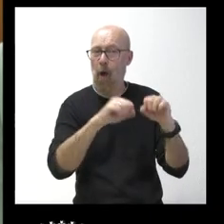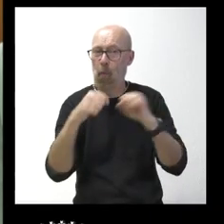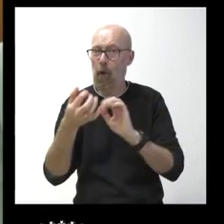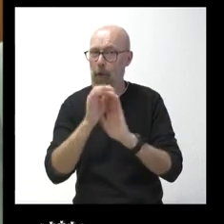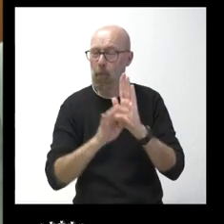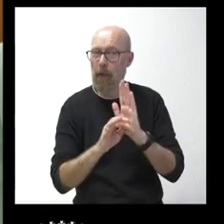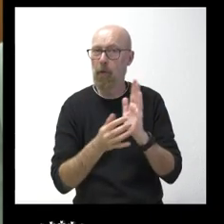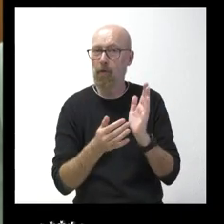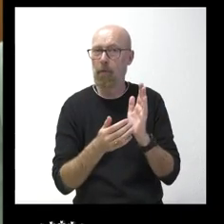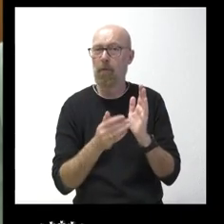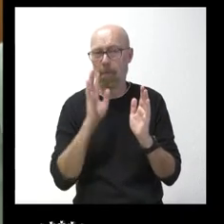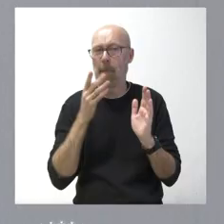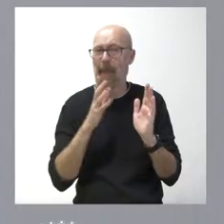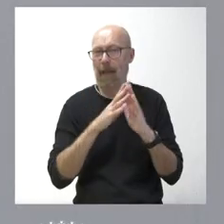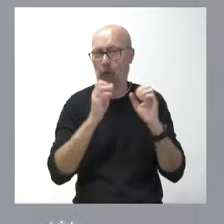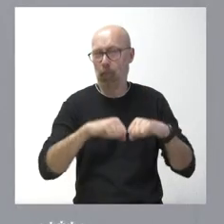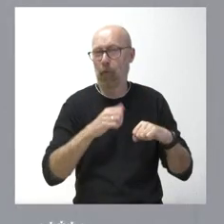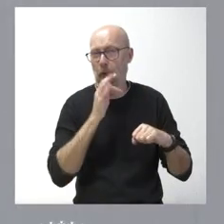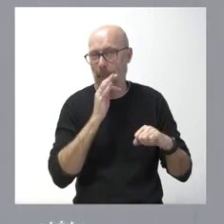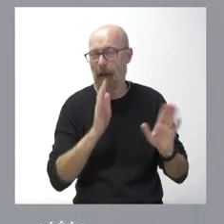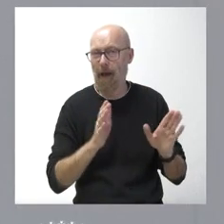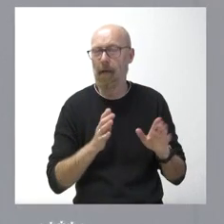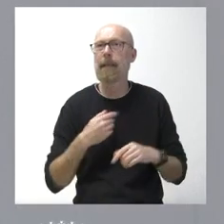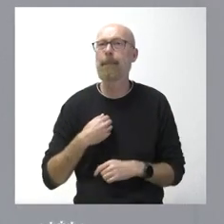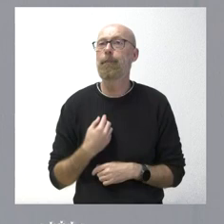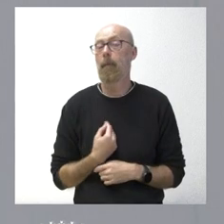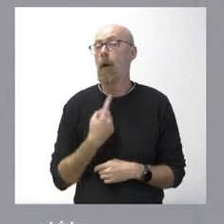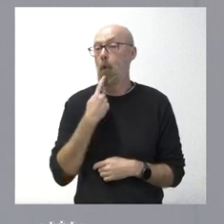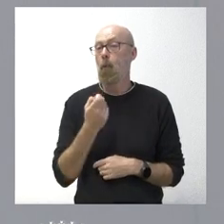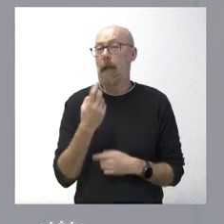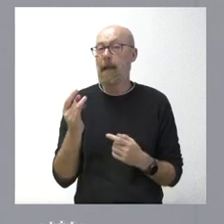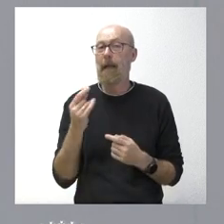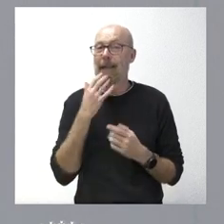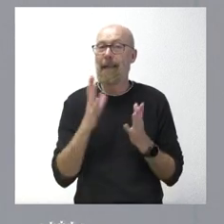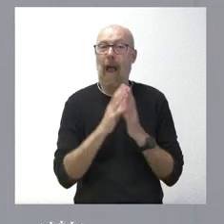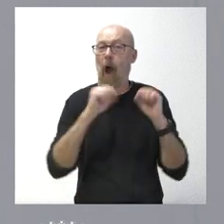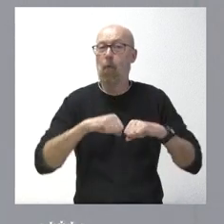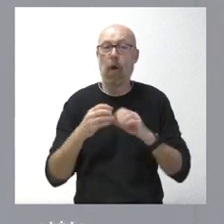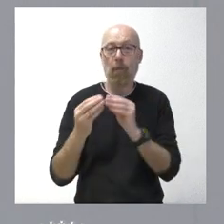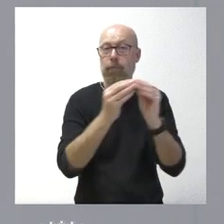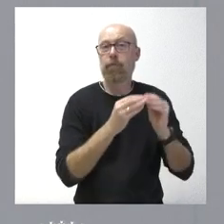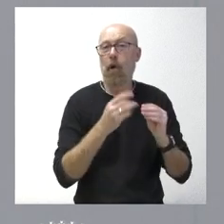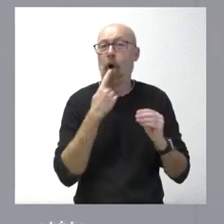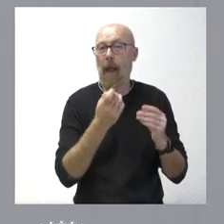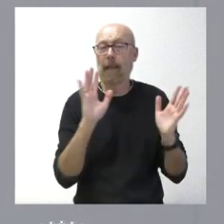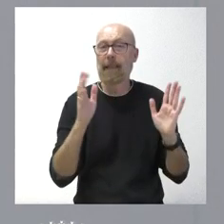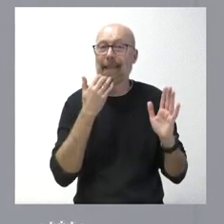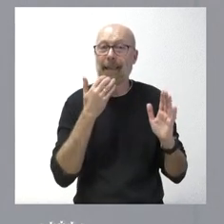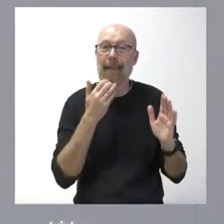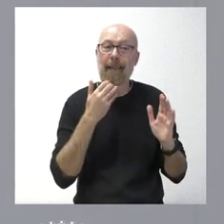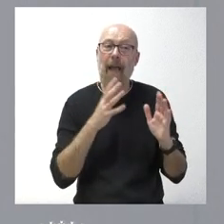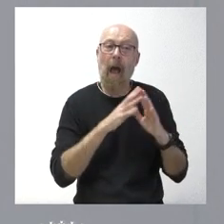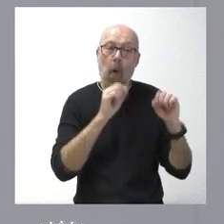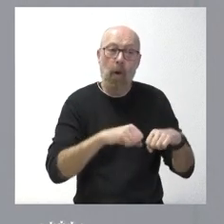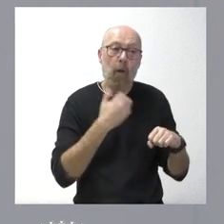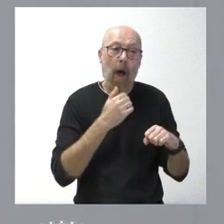que parece que cuesta cerrar a nosotros Nos gustaría que hubiera un amplio acuerdo y lógicamente cuando tengamos algo que anunciar de